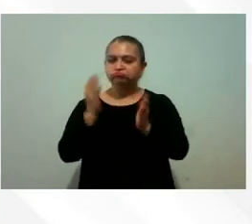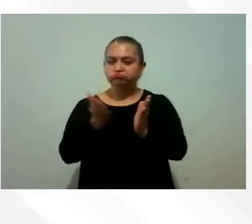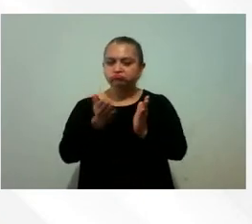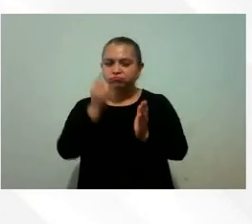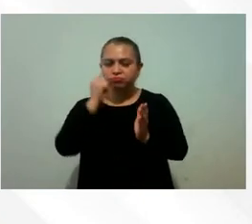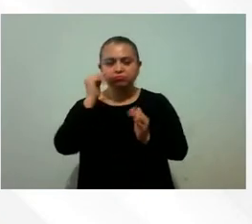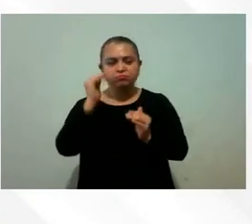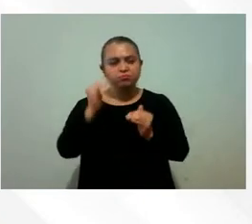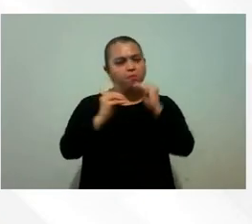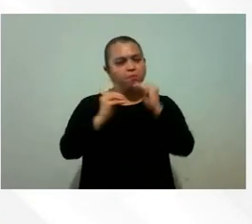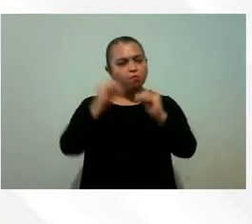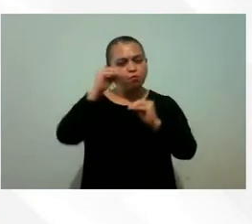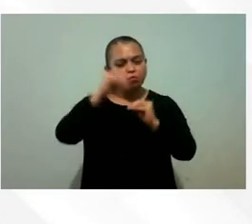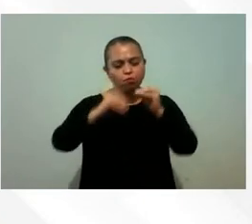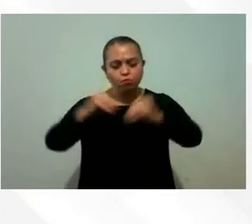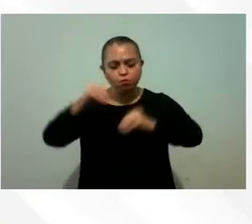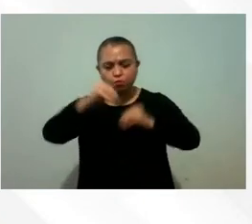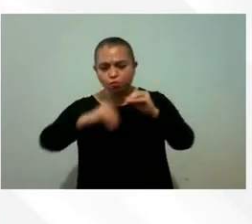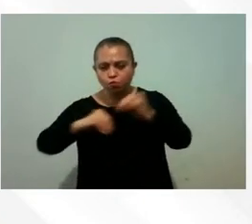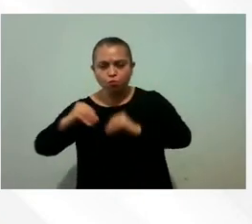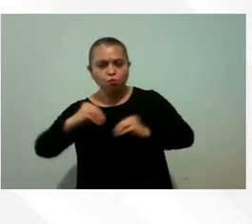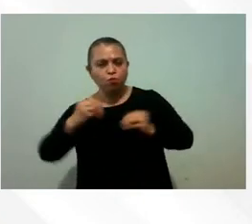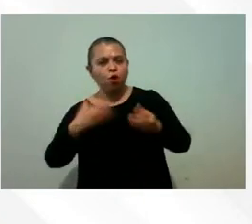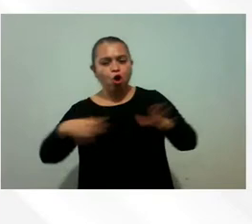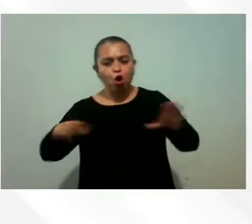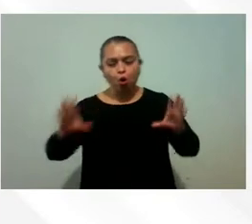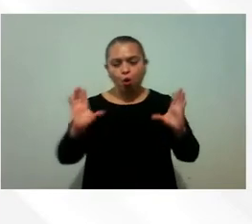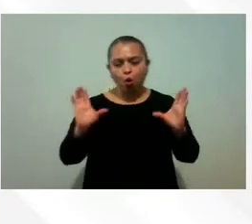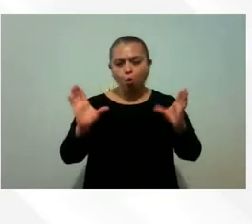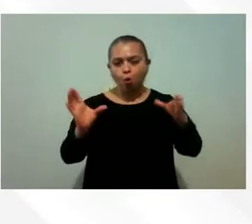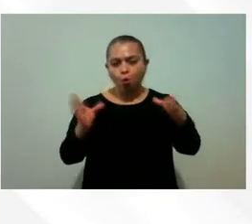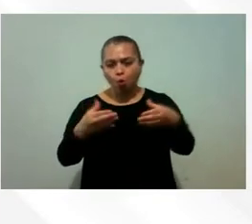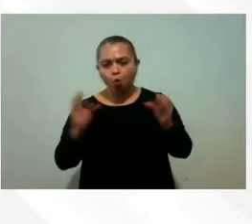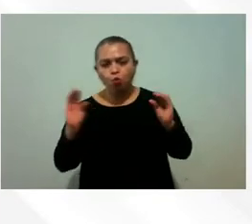Eduardo nos dice interactuar de una manera mucho más positiva.